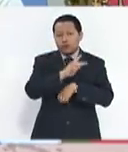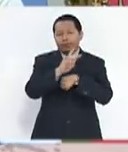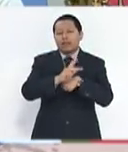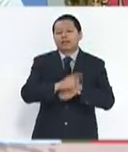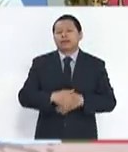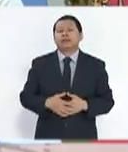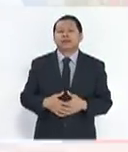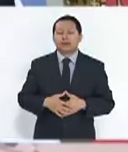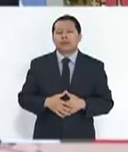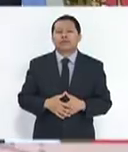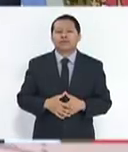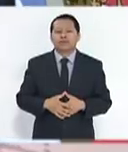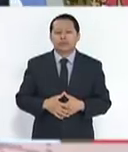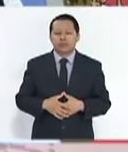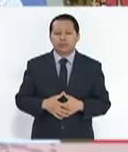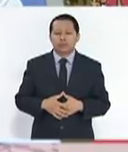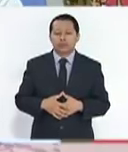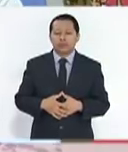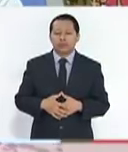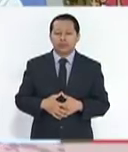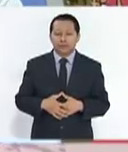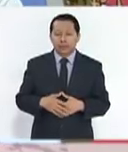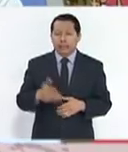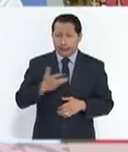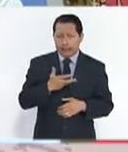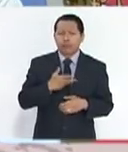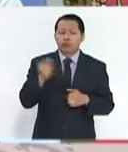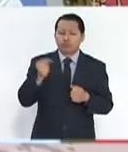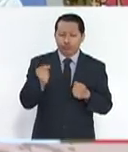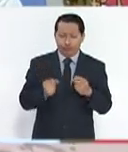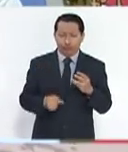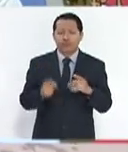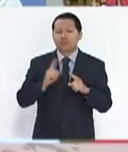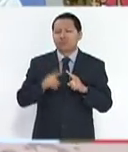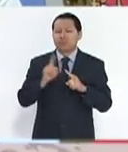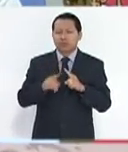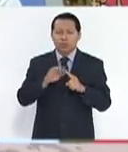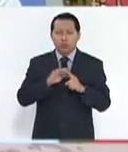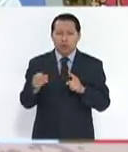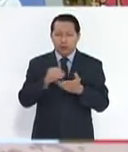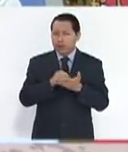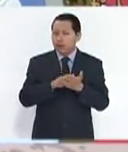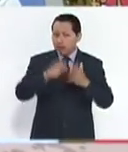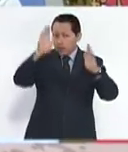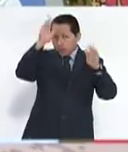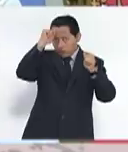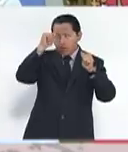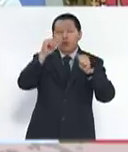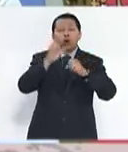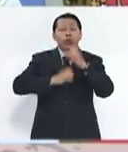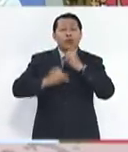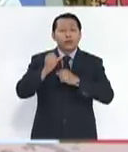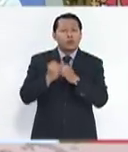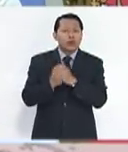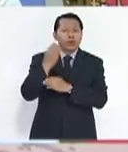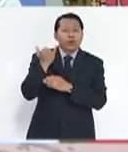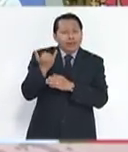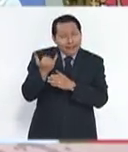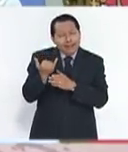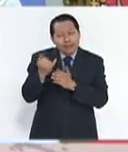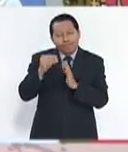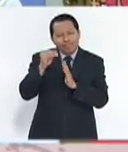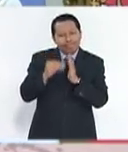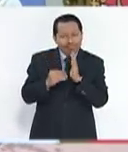países. Necesitamos herramientas concretas y poner en marcha este acuerdo comercial nuevo y moderno